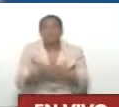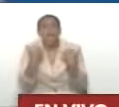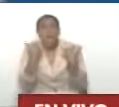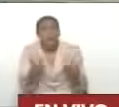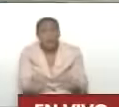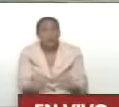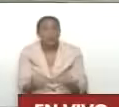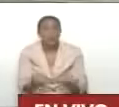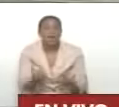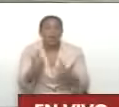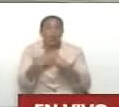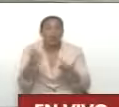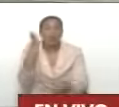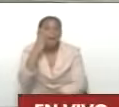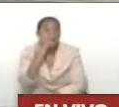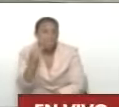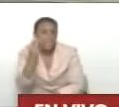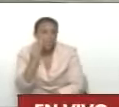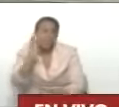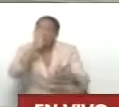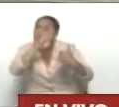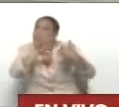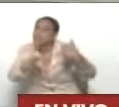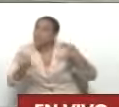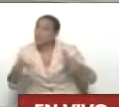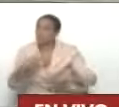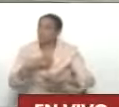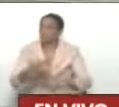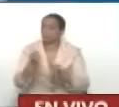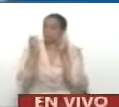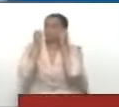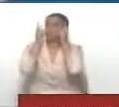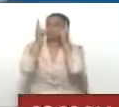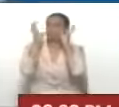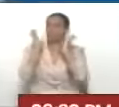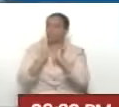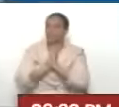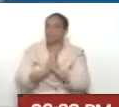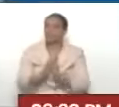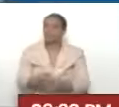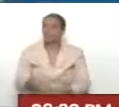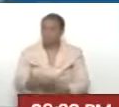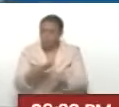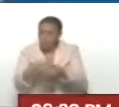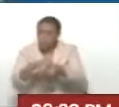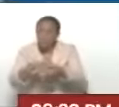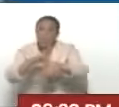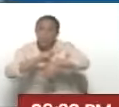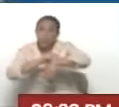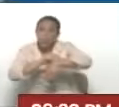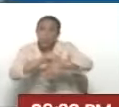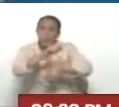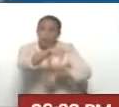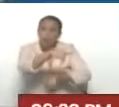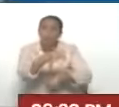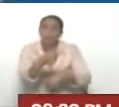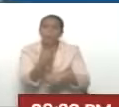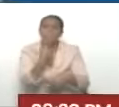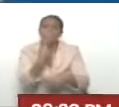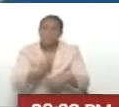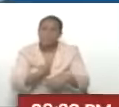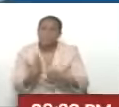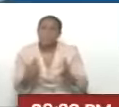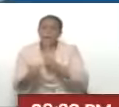aquí tenemos una experiencia que la estoy dejando de último porque me impresionó. Yo quisiera que la doctora Bargiela, que está